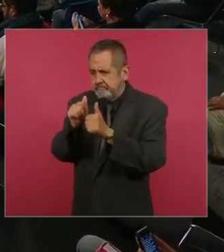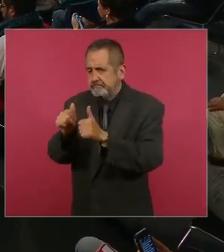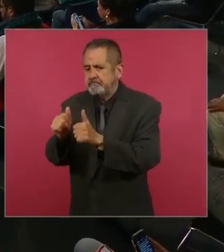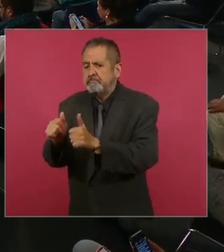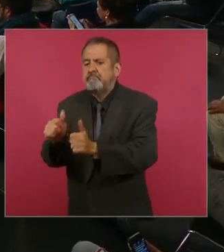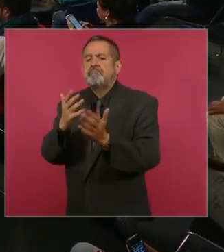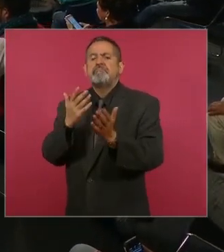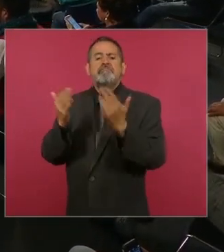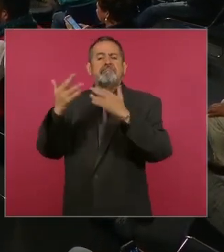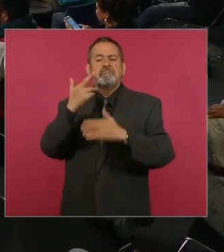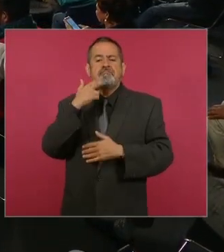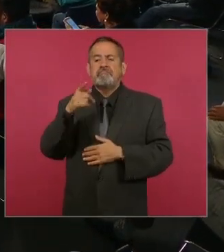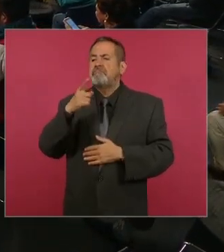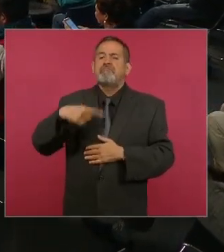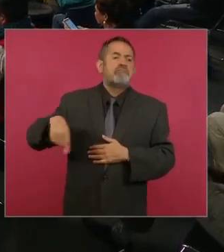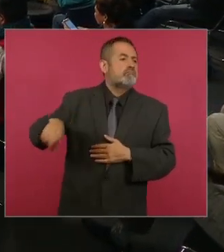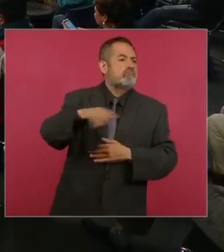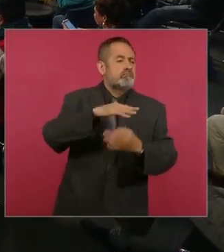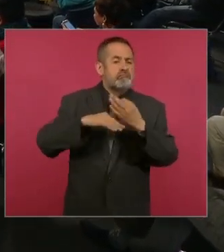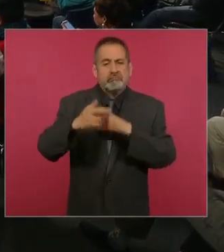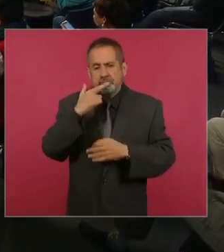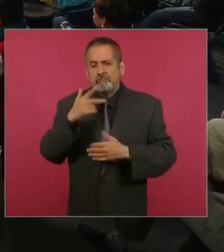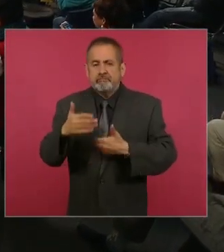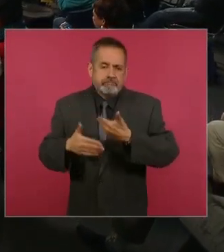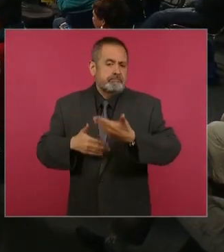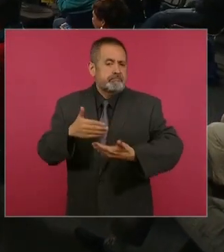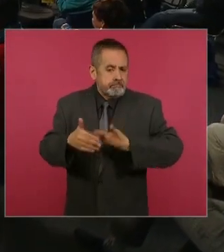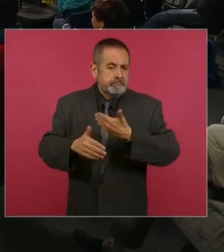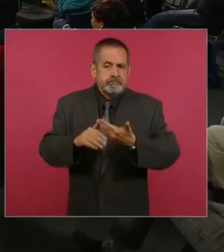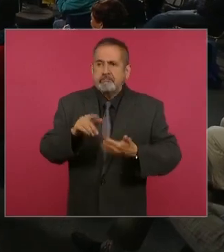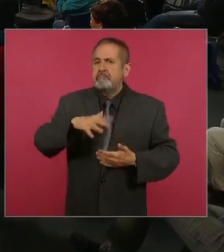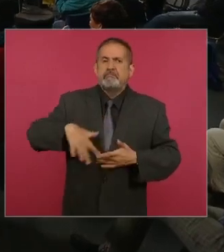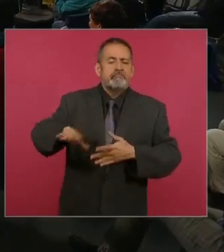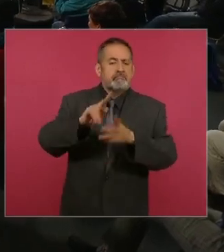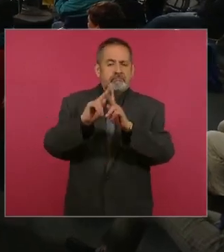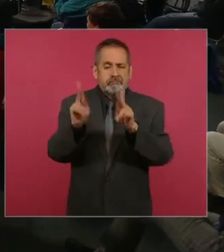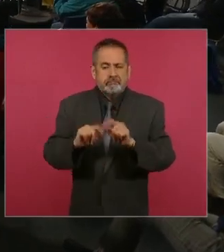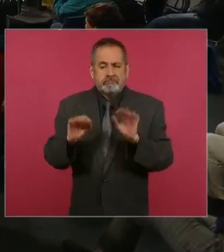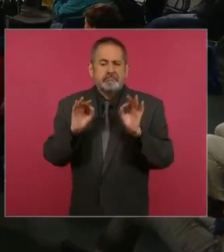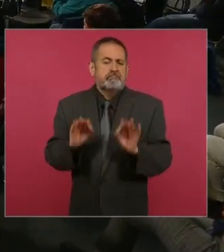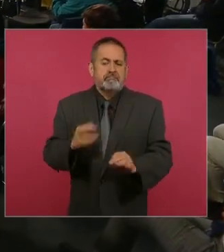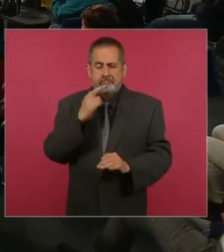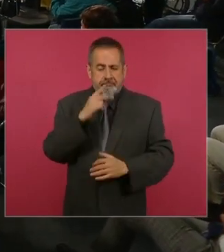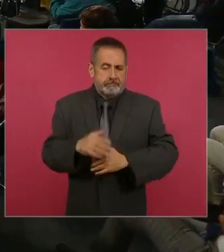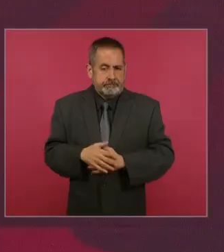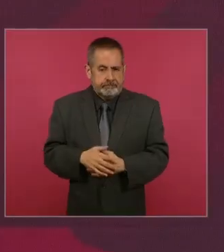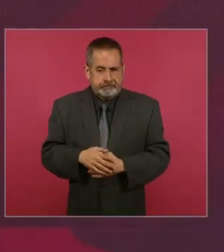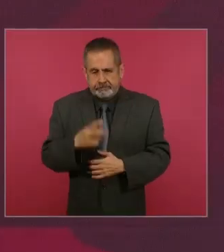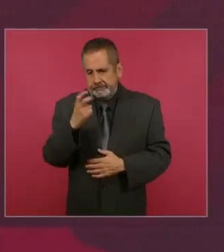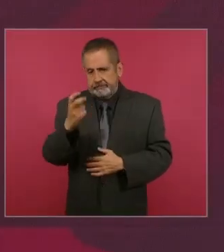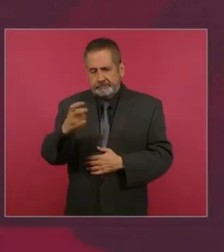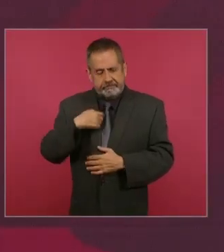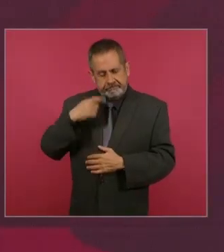generan posibilidades de futuro y vamos avanzando en la pacificación del país. Así que estamos, por supuesto,